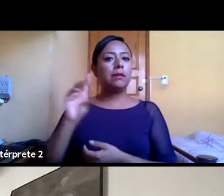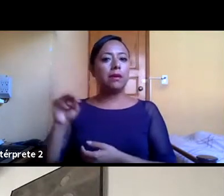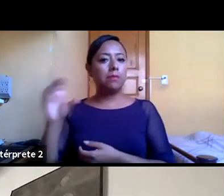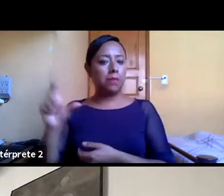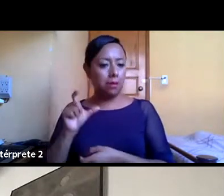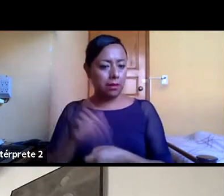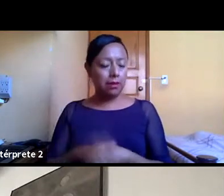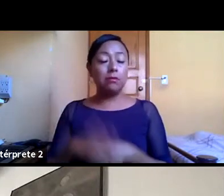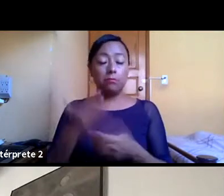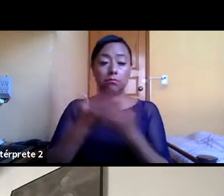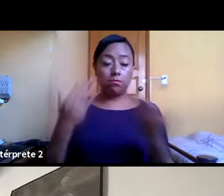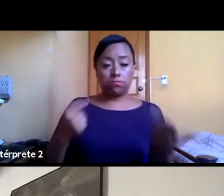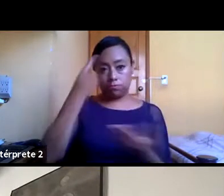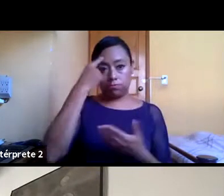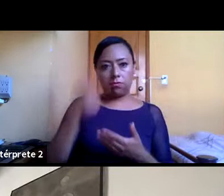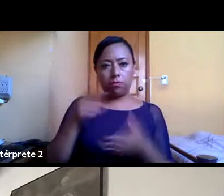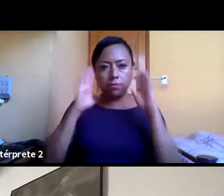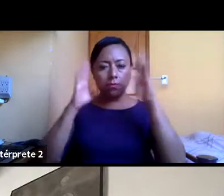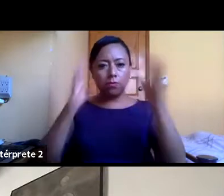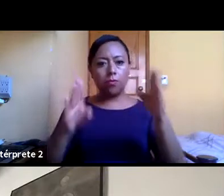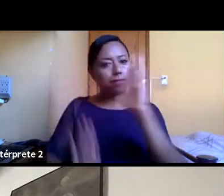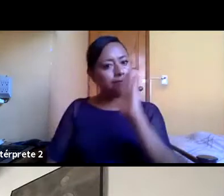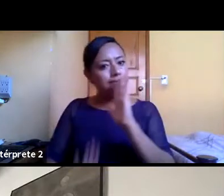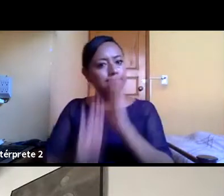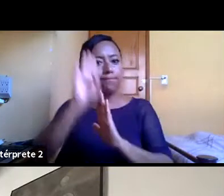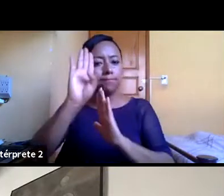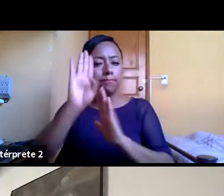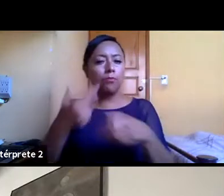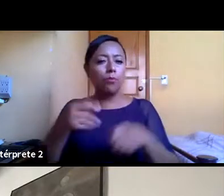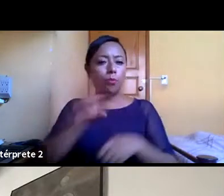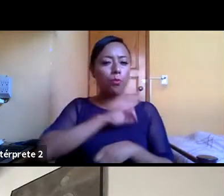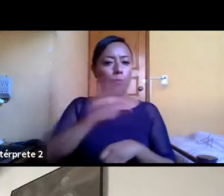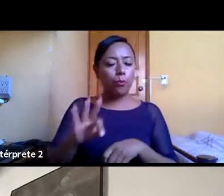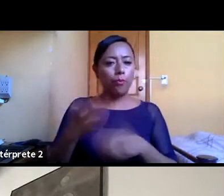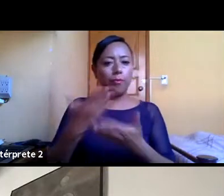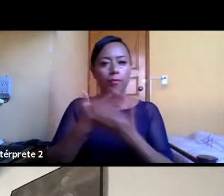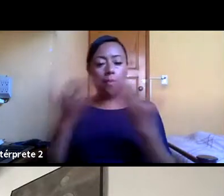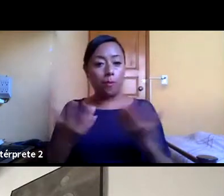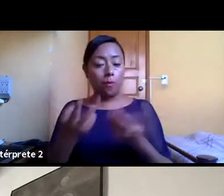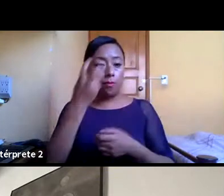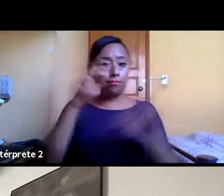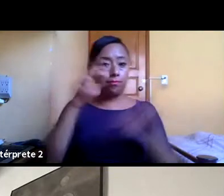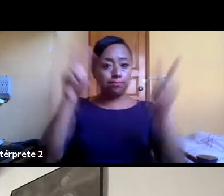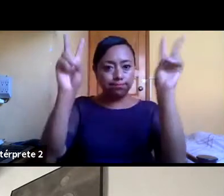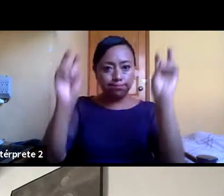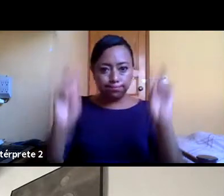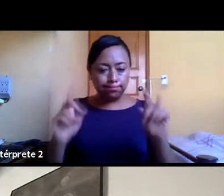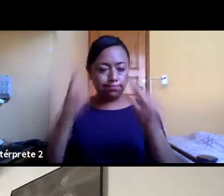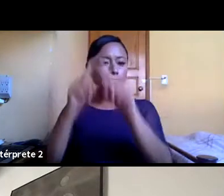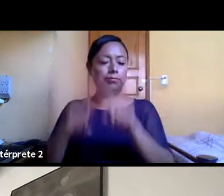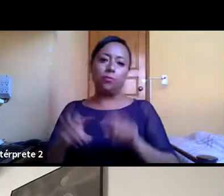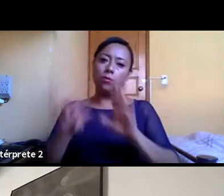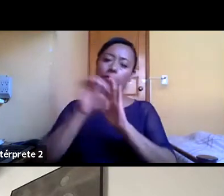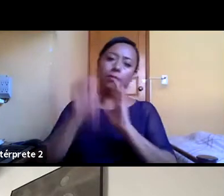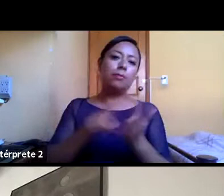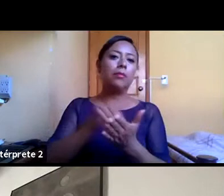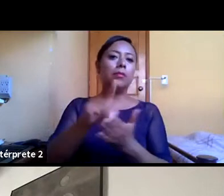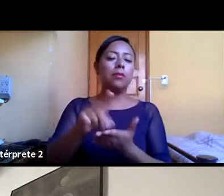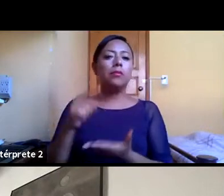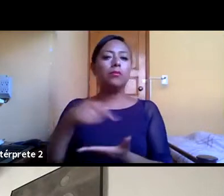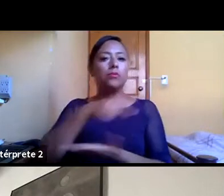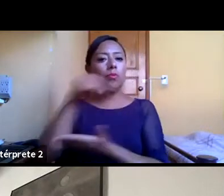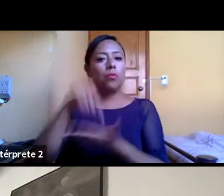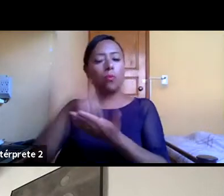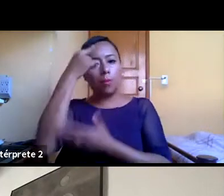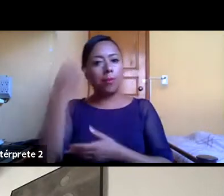regulación del espacio público desde un enfoque transversal, toca distintos temas, como es el caso del derecho al espacio público,